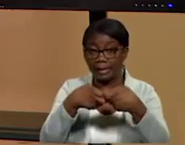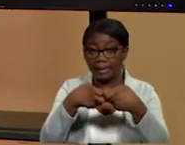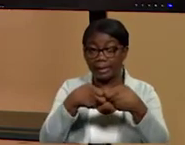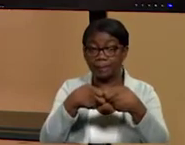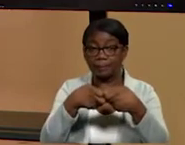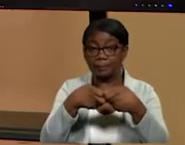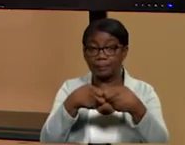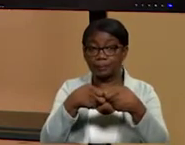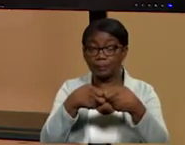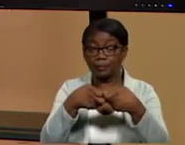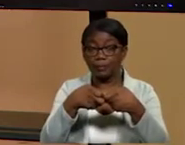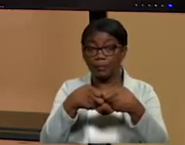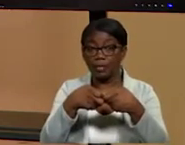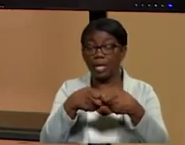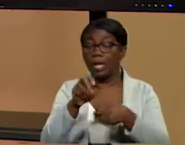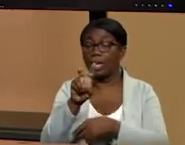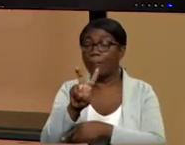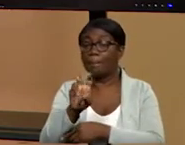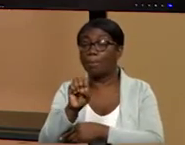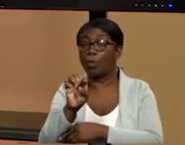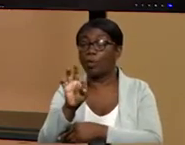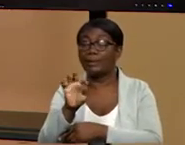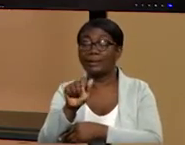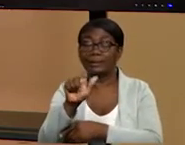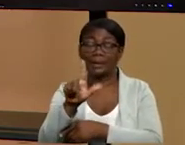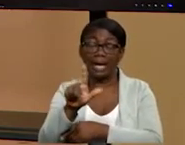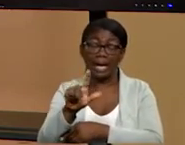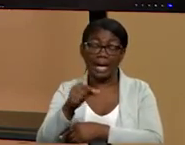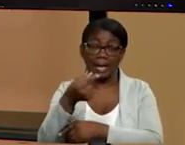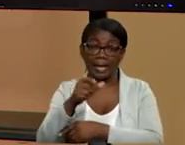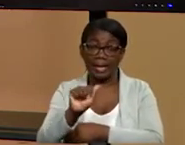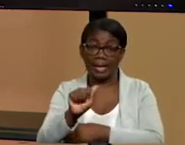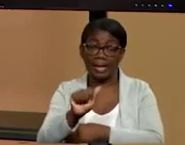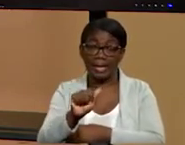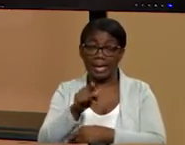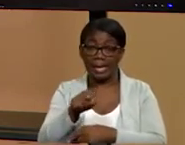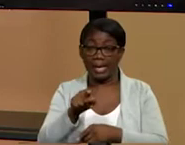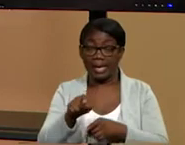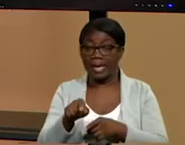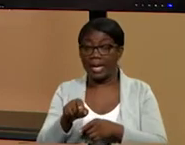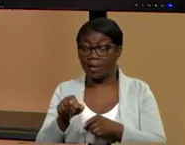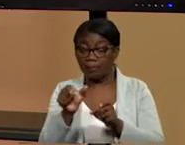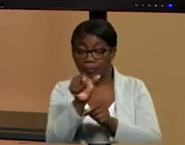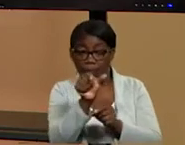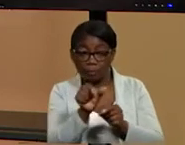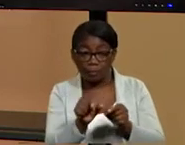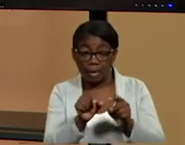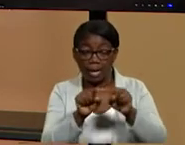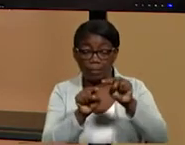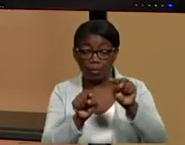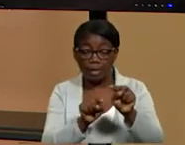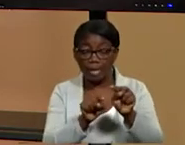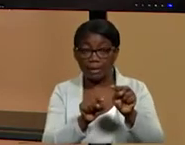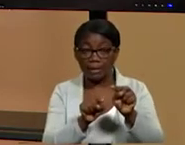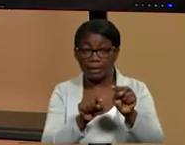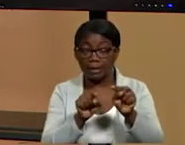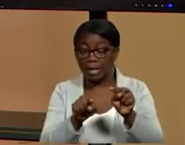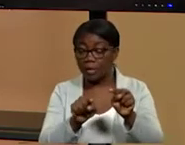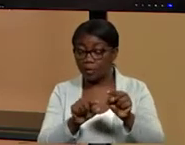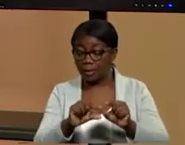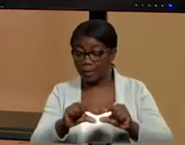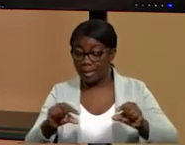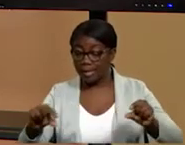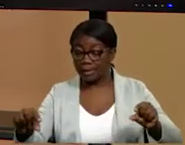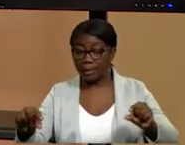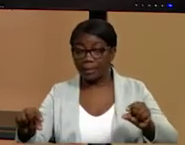suministro de voltaje en un circuito. Las electroválvulas se mueven a través de una barra de metal